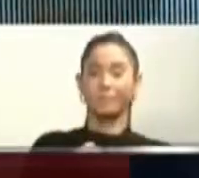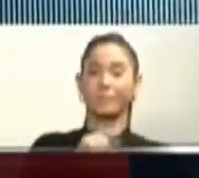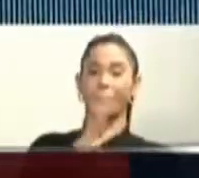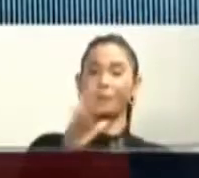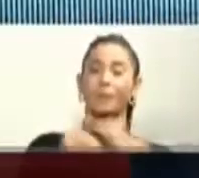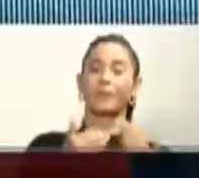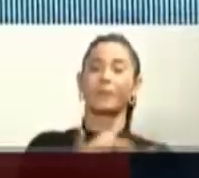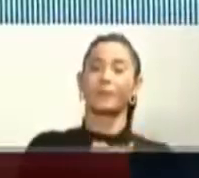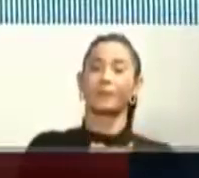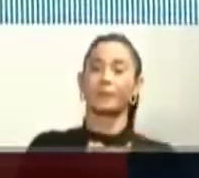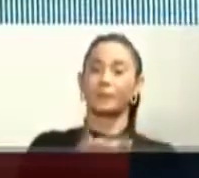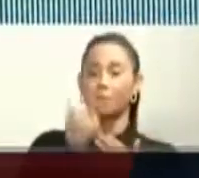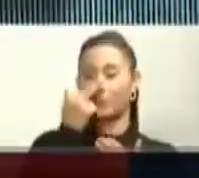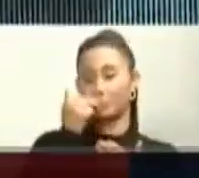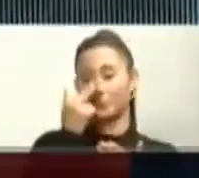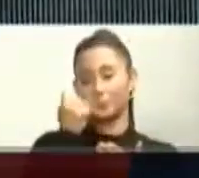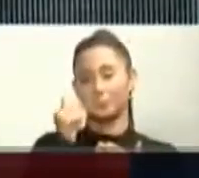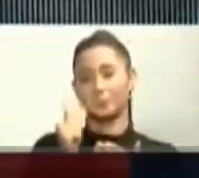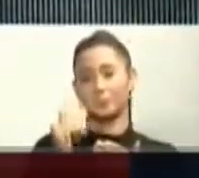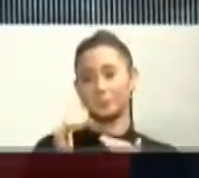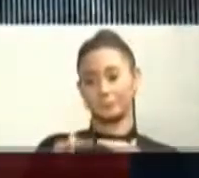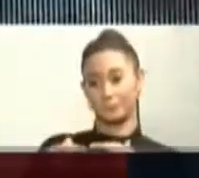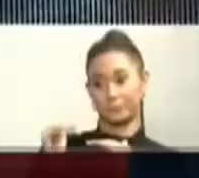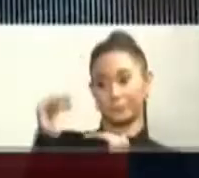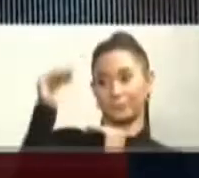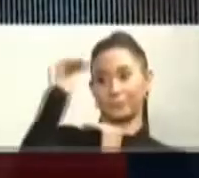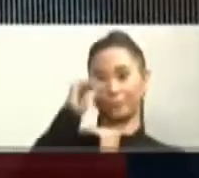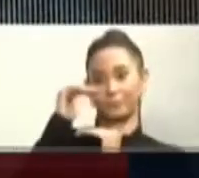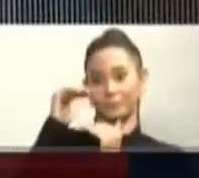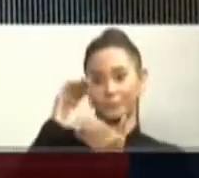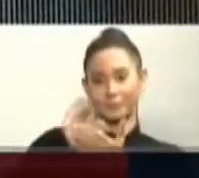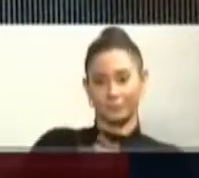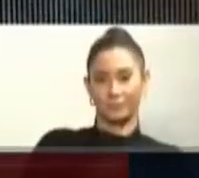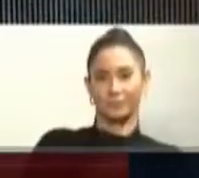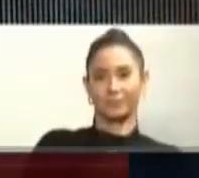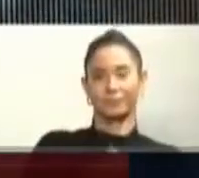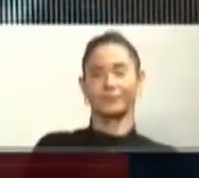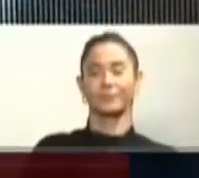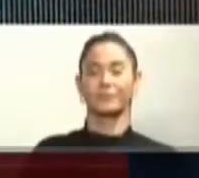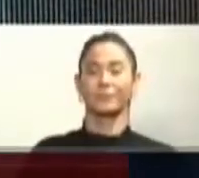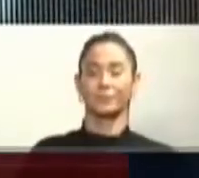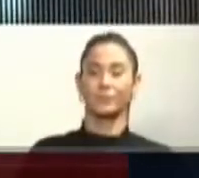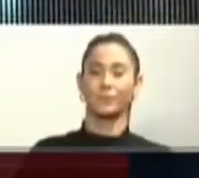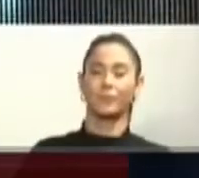tono humorístico mi superior conyugal.